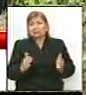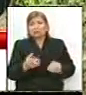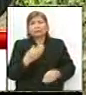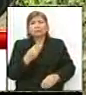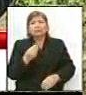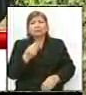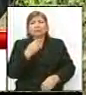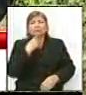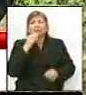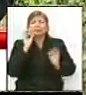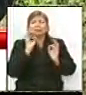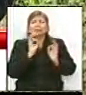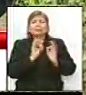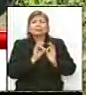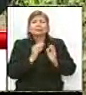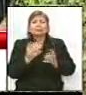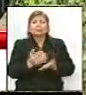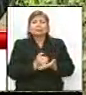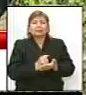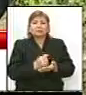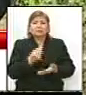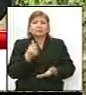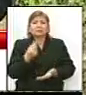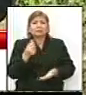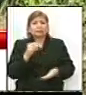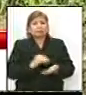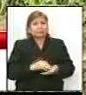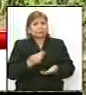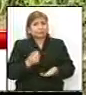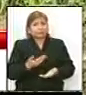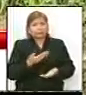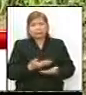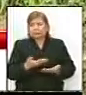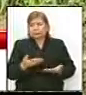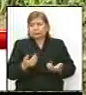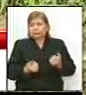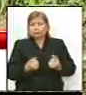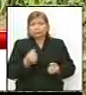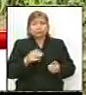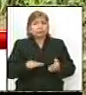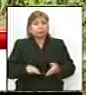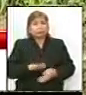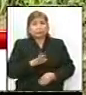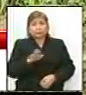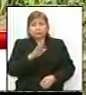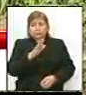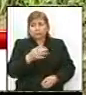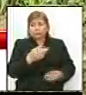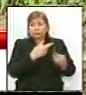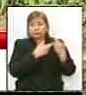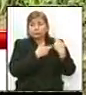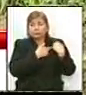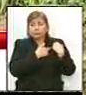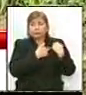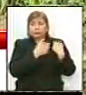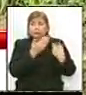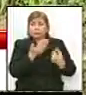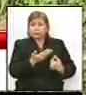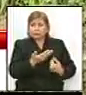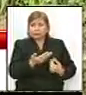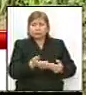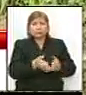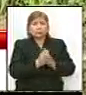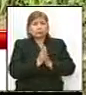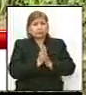qué? Precisamente por ahorrar y ganar más. Señores, no sé, transportes, señor encargado de transportes, por